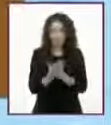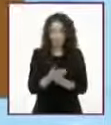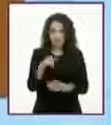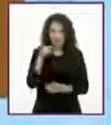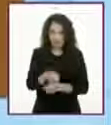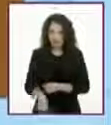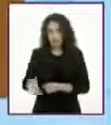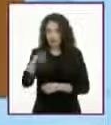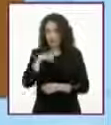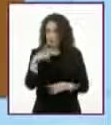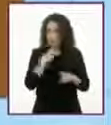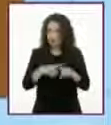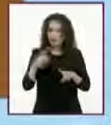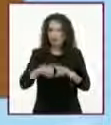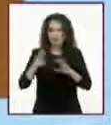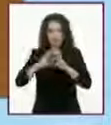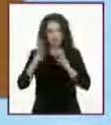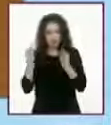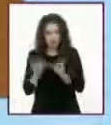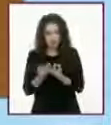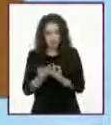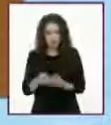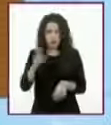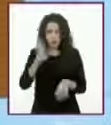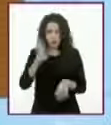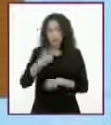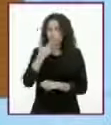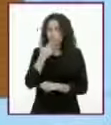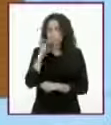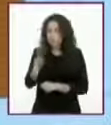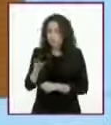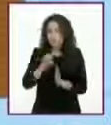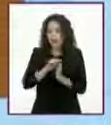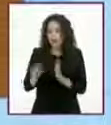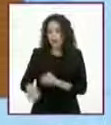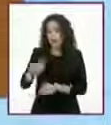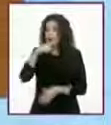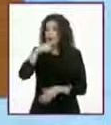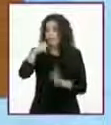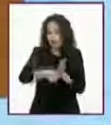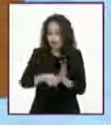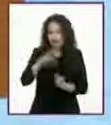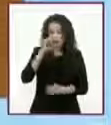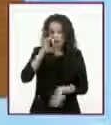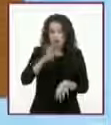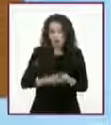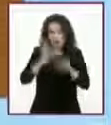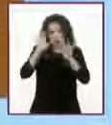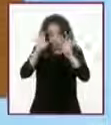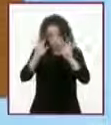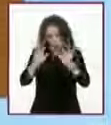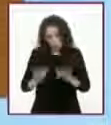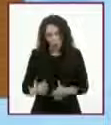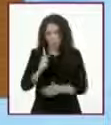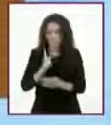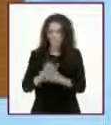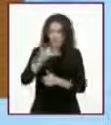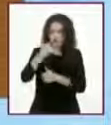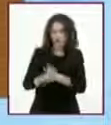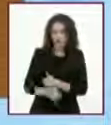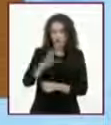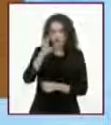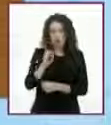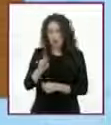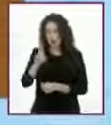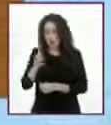diversos formatos y extensiones, desde los más sencillos como las cartas, hasta los más elaborados como los proyectos o reportes. El uso de